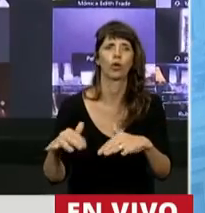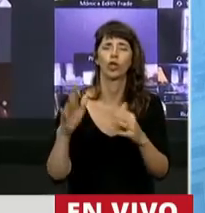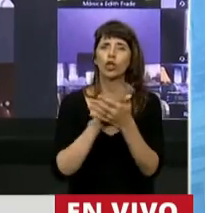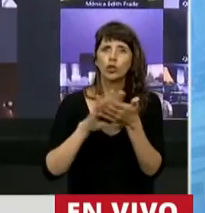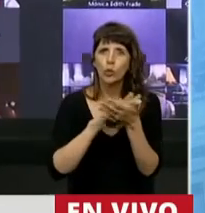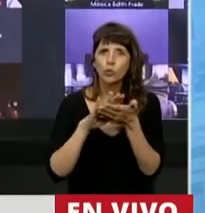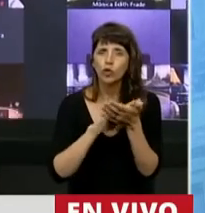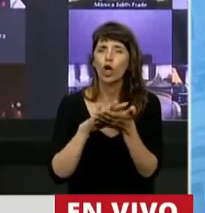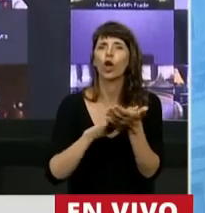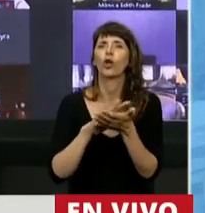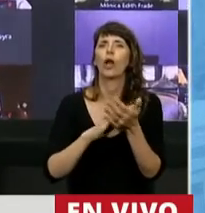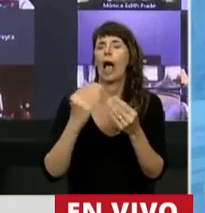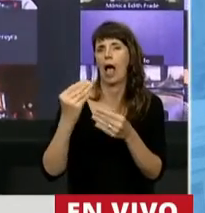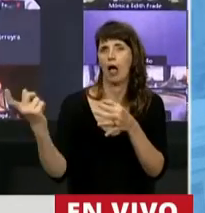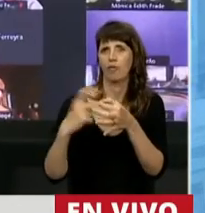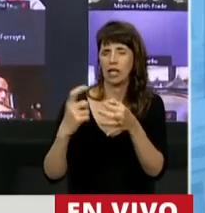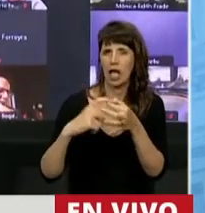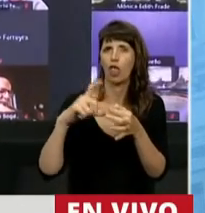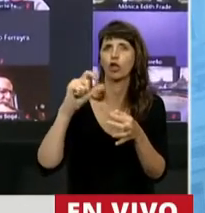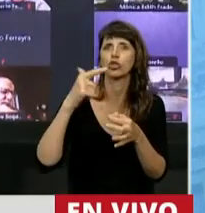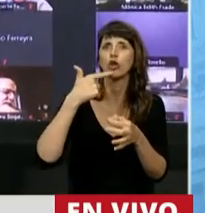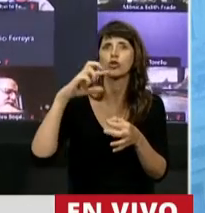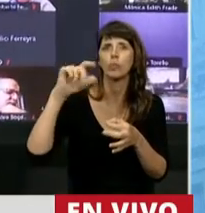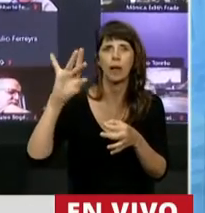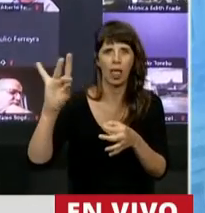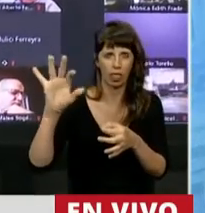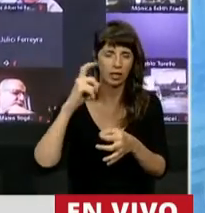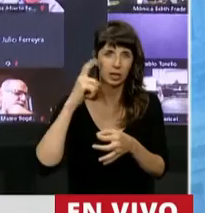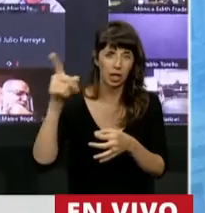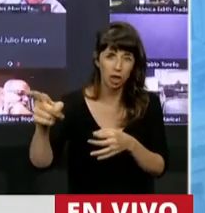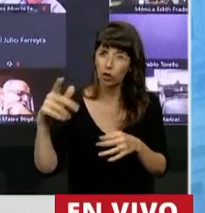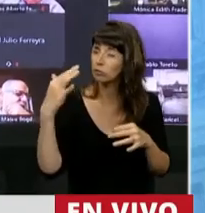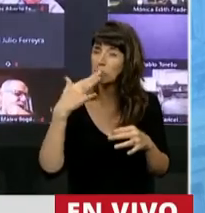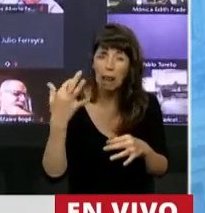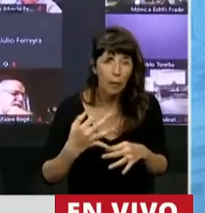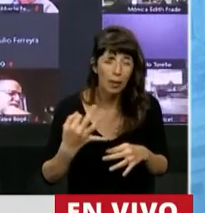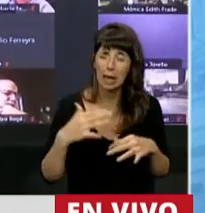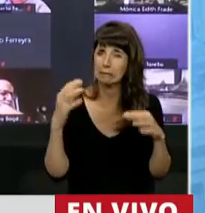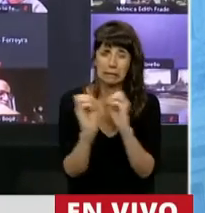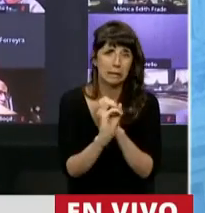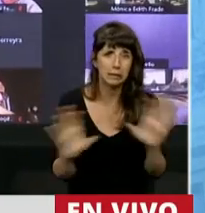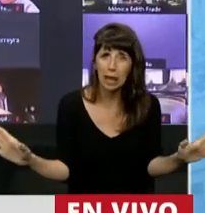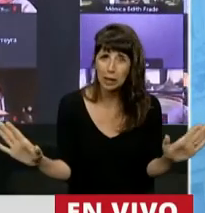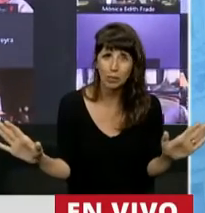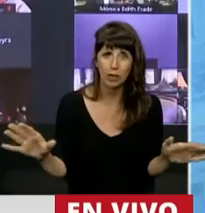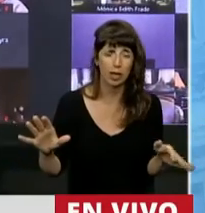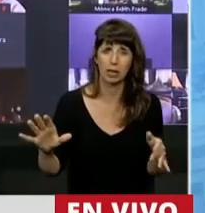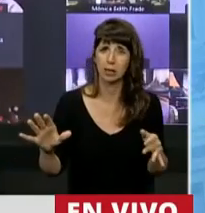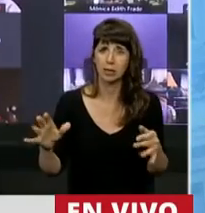de los afiliados a OSPLAT en la provincia de Entre Ríos es alarmante. Es alarmante, hay una desprotección total